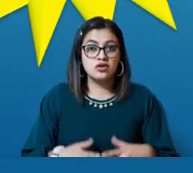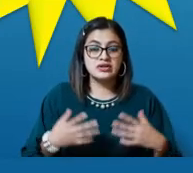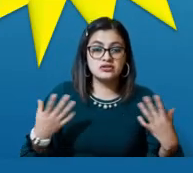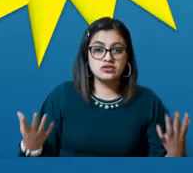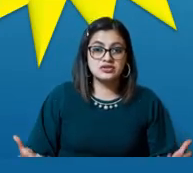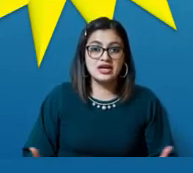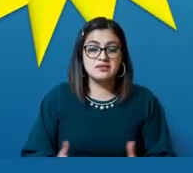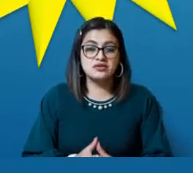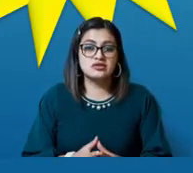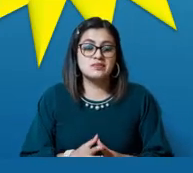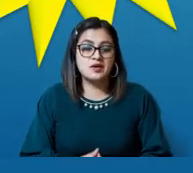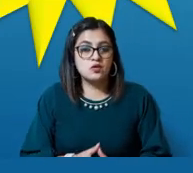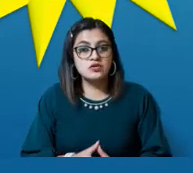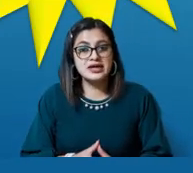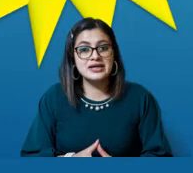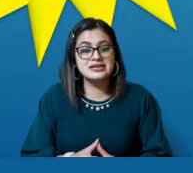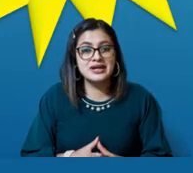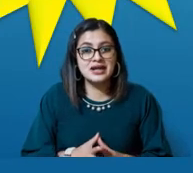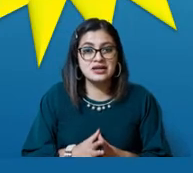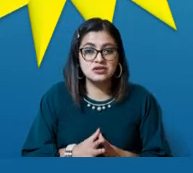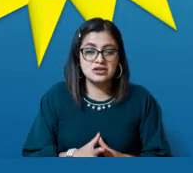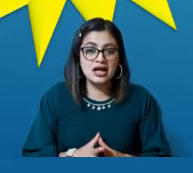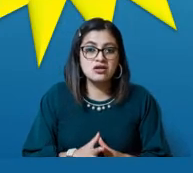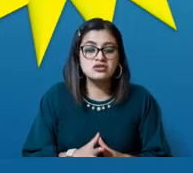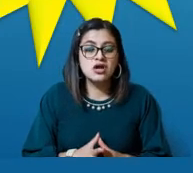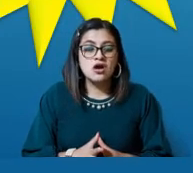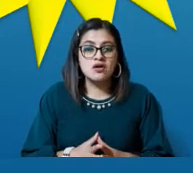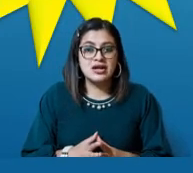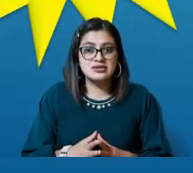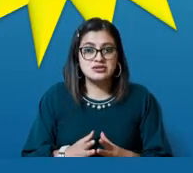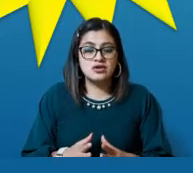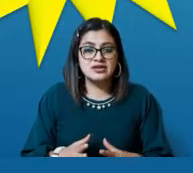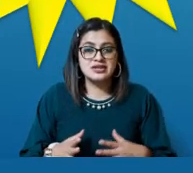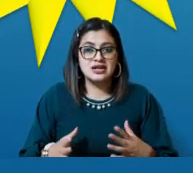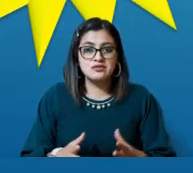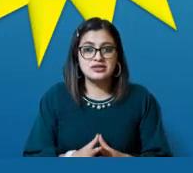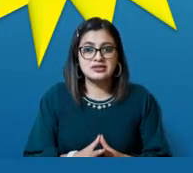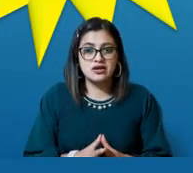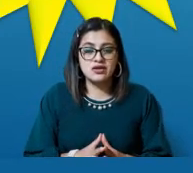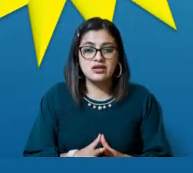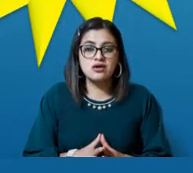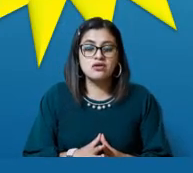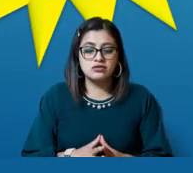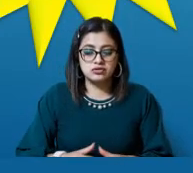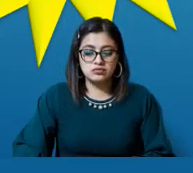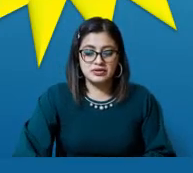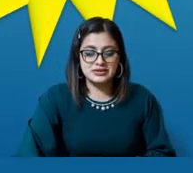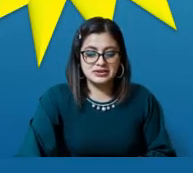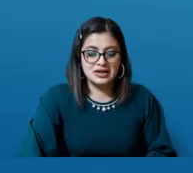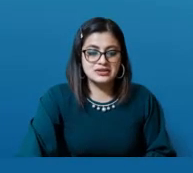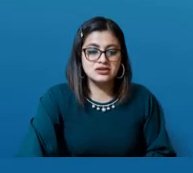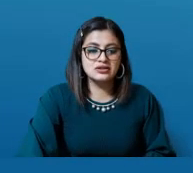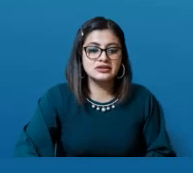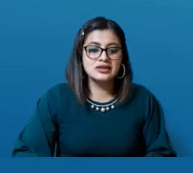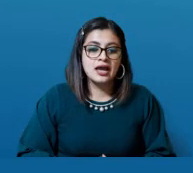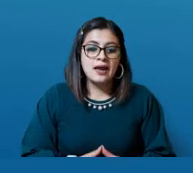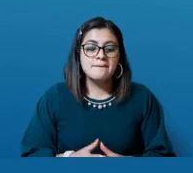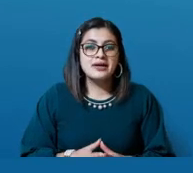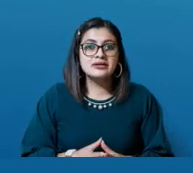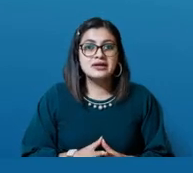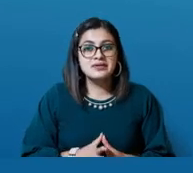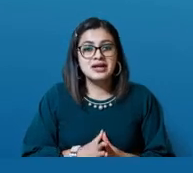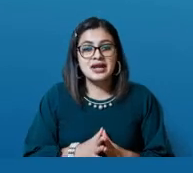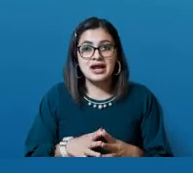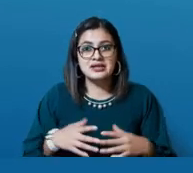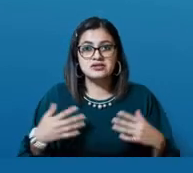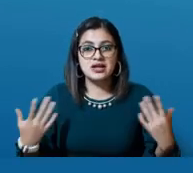bien, todos estos términos y preguntas están relacionados con la sesión que estaremos desarrollando, costumbres y tradiciones.